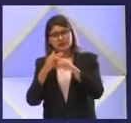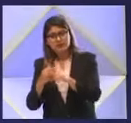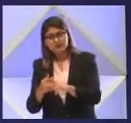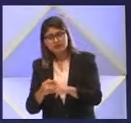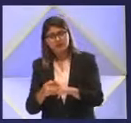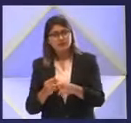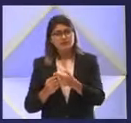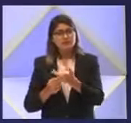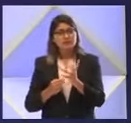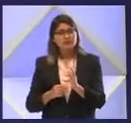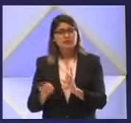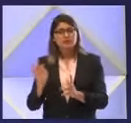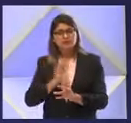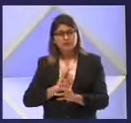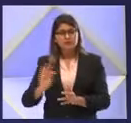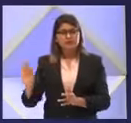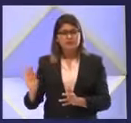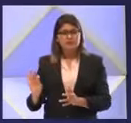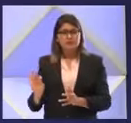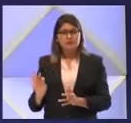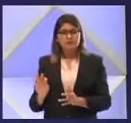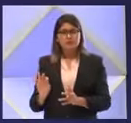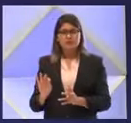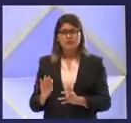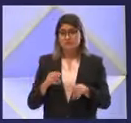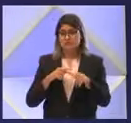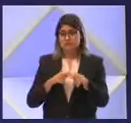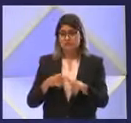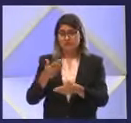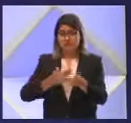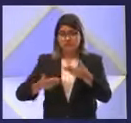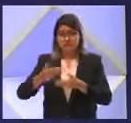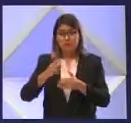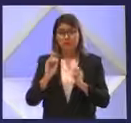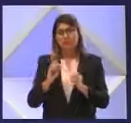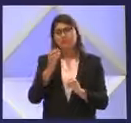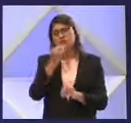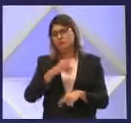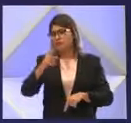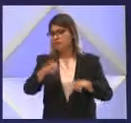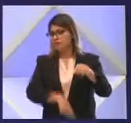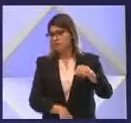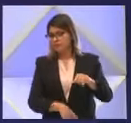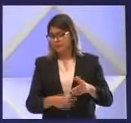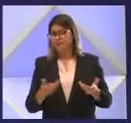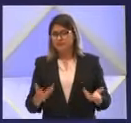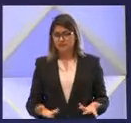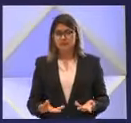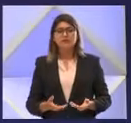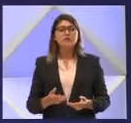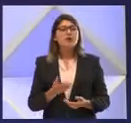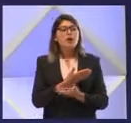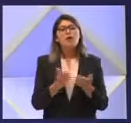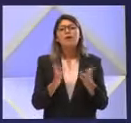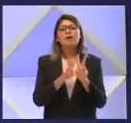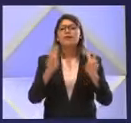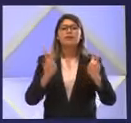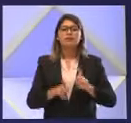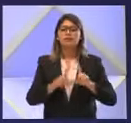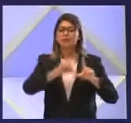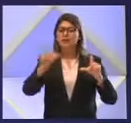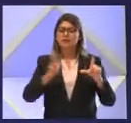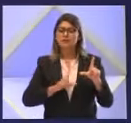y si no tal vez tengan que regresar ahora a nivel nacional a nivel nacional tenemos